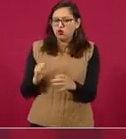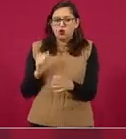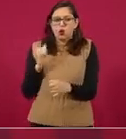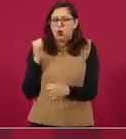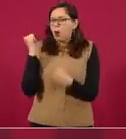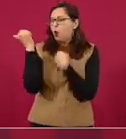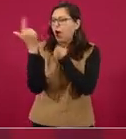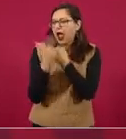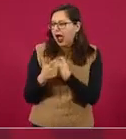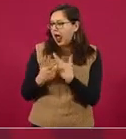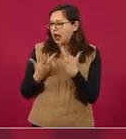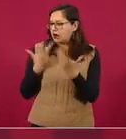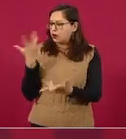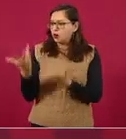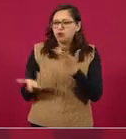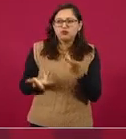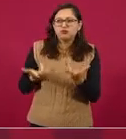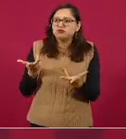que construyeron?